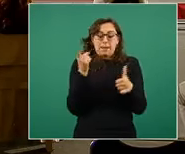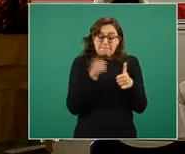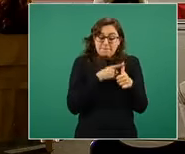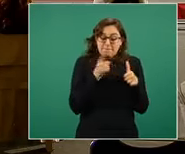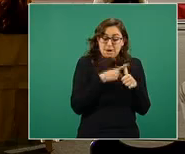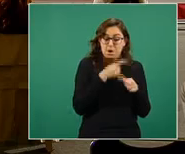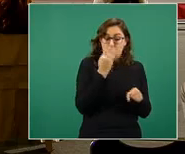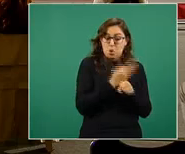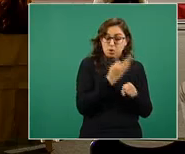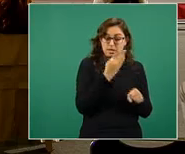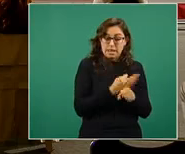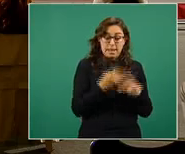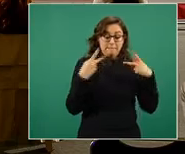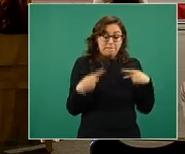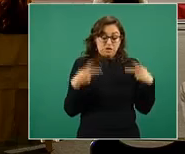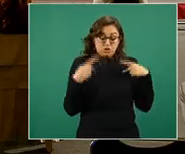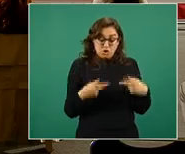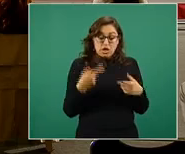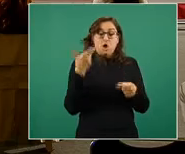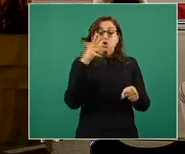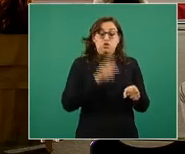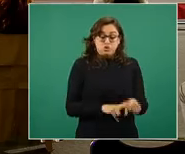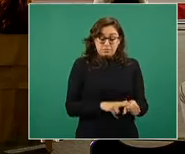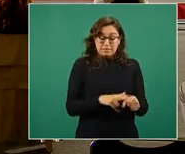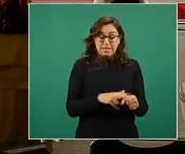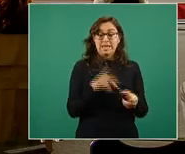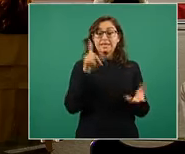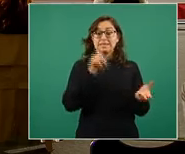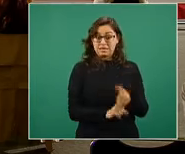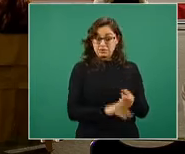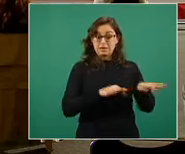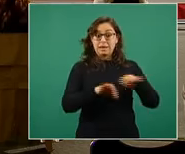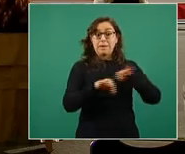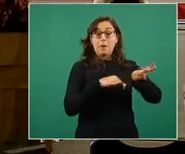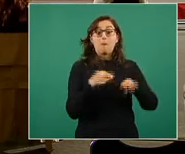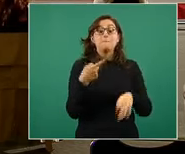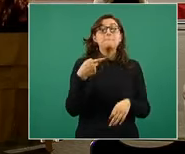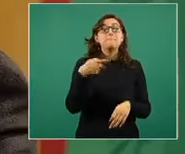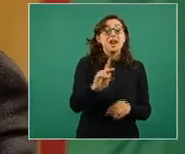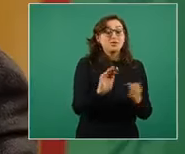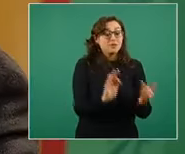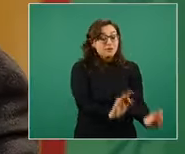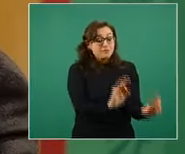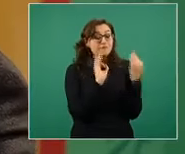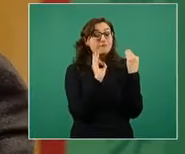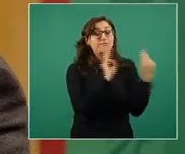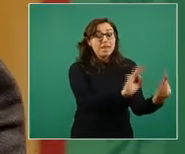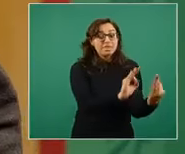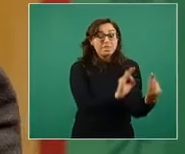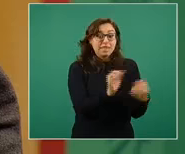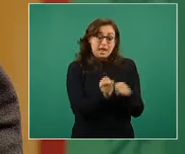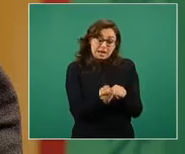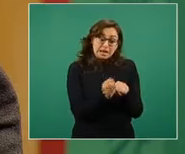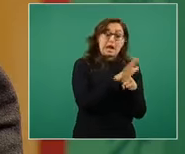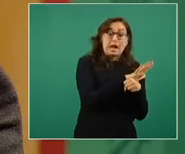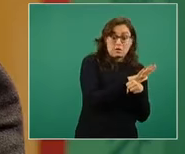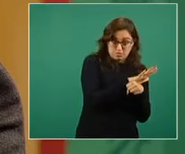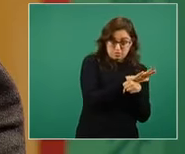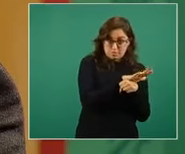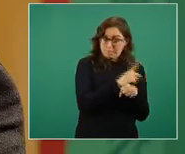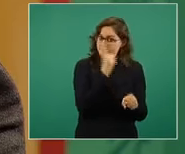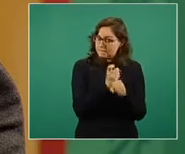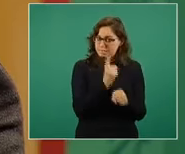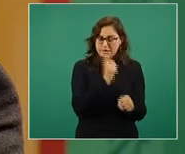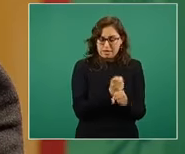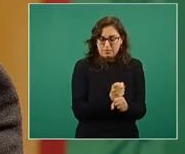inicial es personal de salud de primera línea. Ha habido, desde luego, un clamor, que me parece